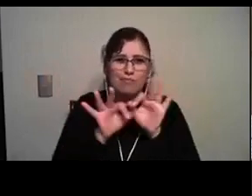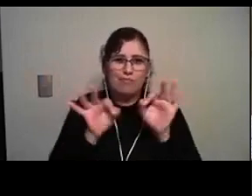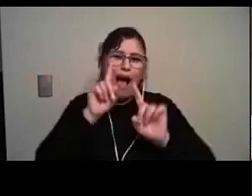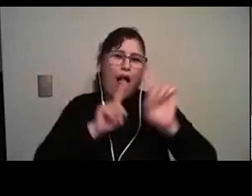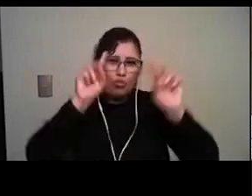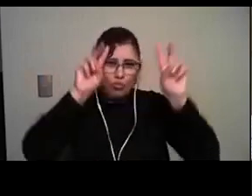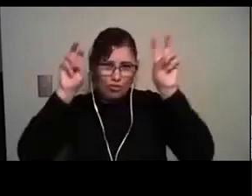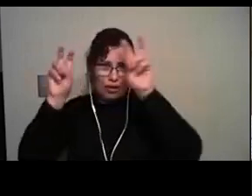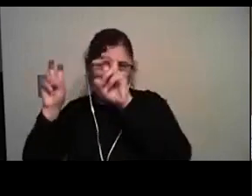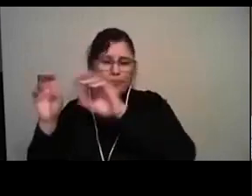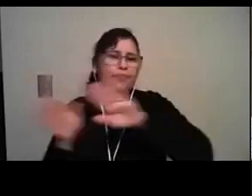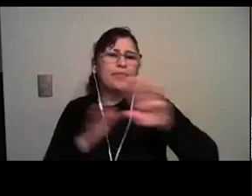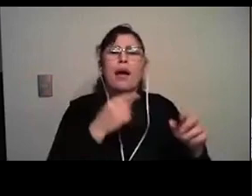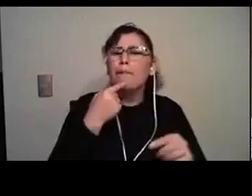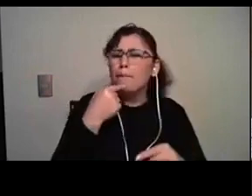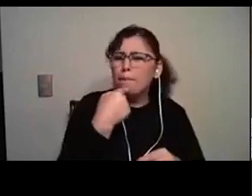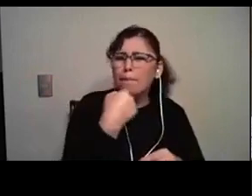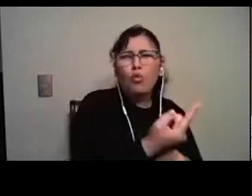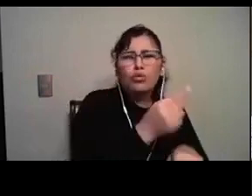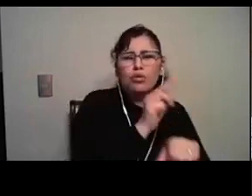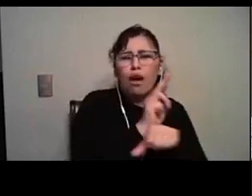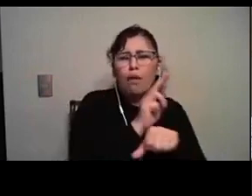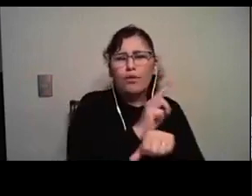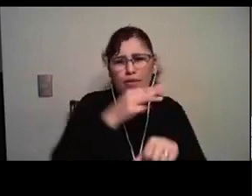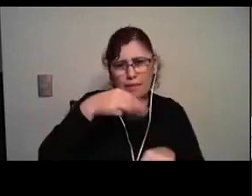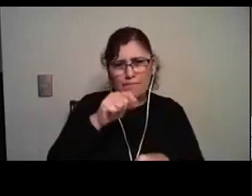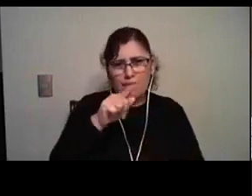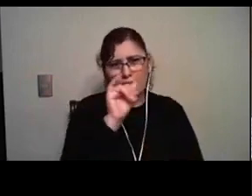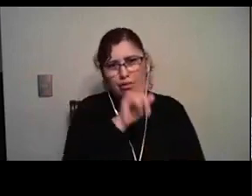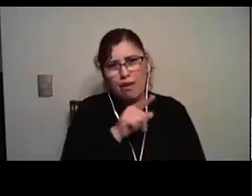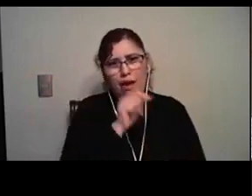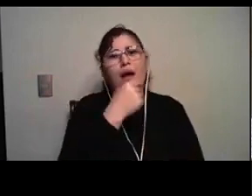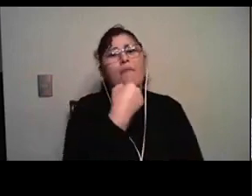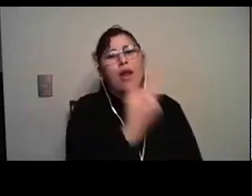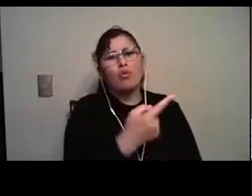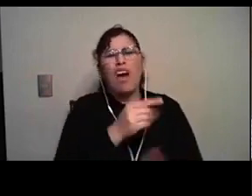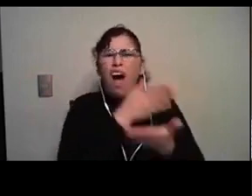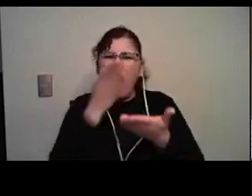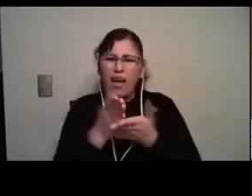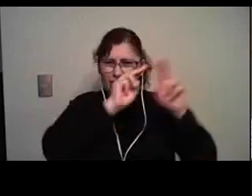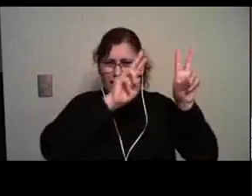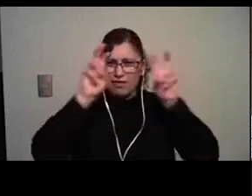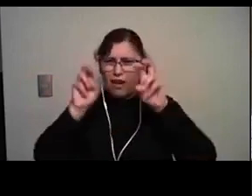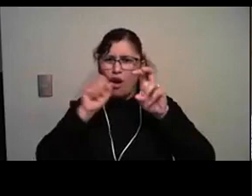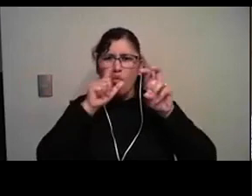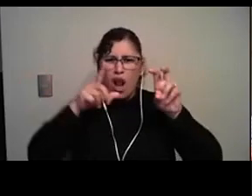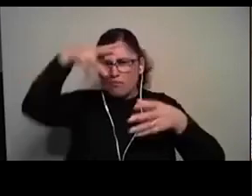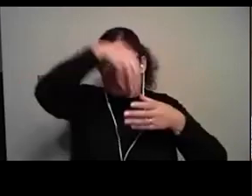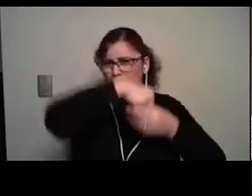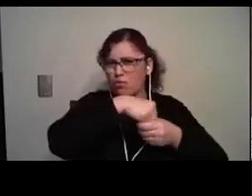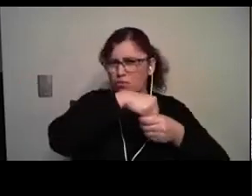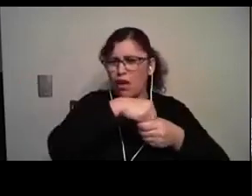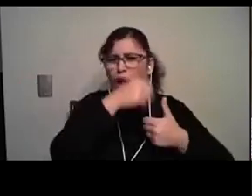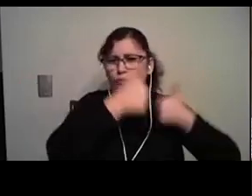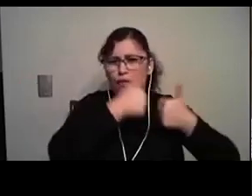Profe, ¿y hasta qué materia entraría? ¿O hasta qué clase? Si la prueba fuera el 11, podría entrar hasta